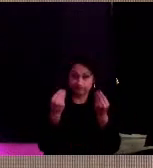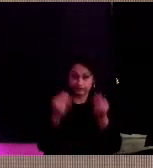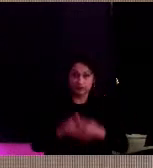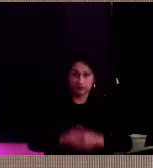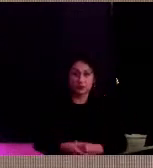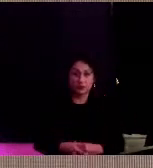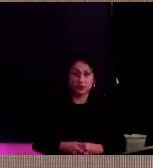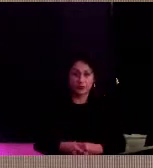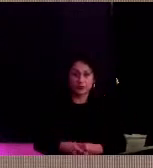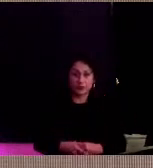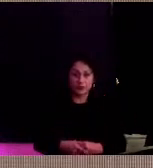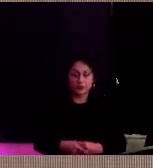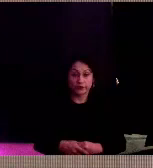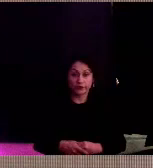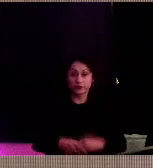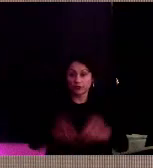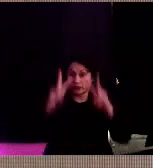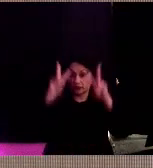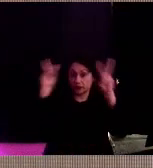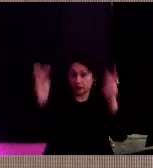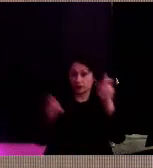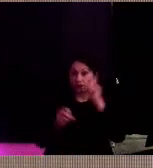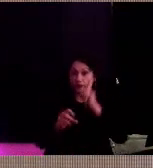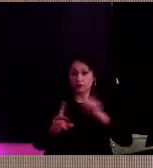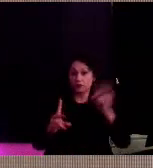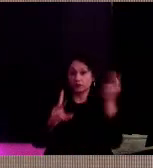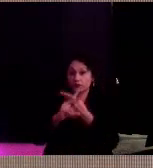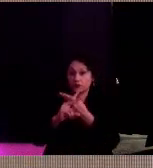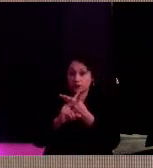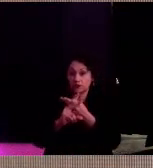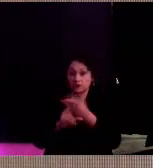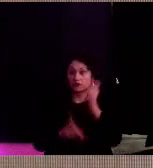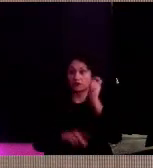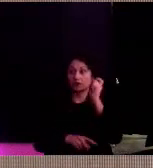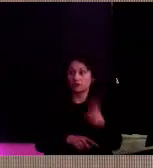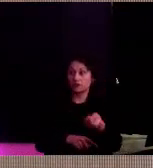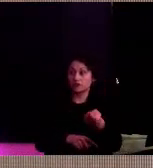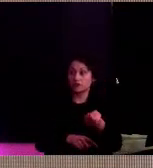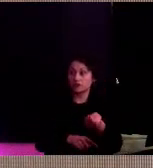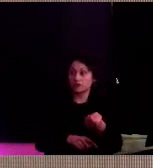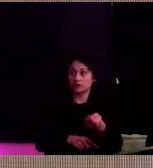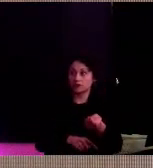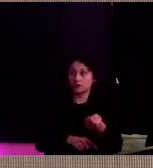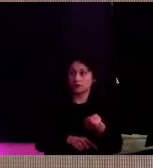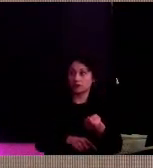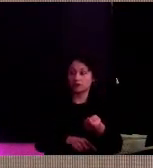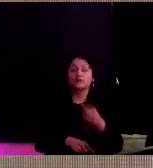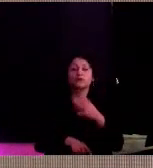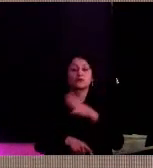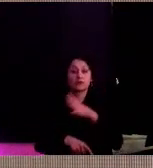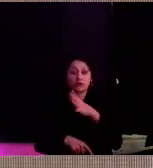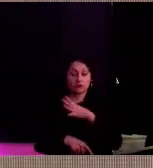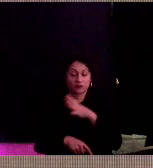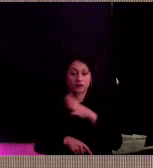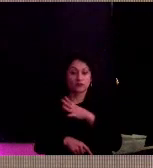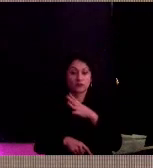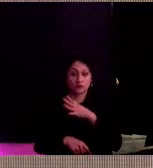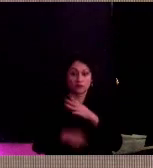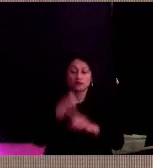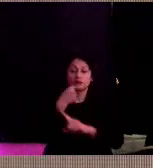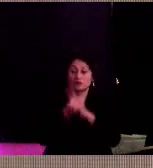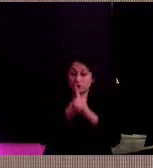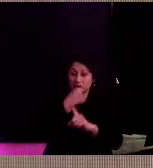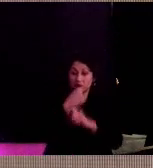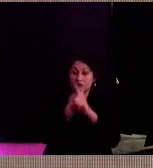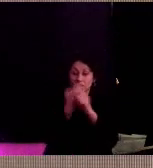La herida que deja el feminicidio se está convirtiendo en una gran grieta cada vez